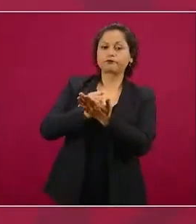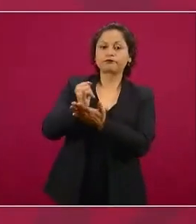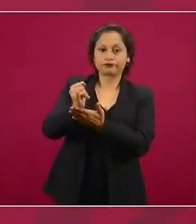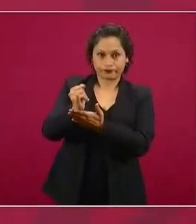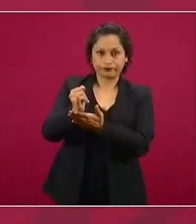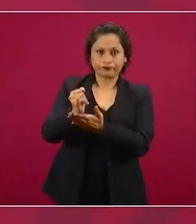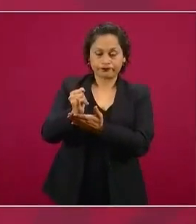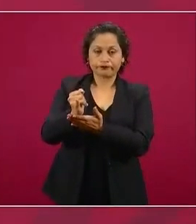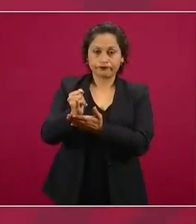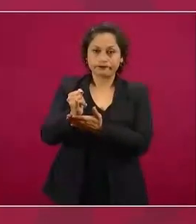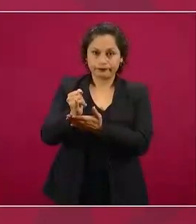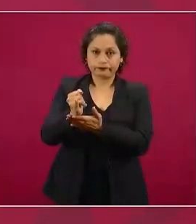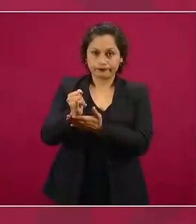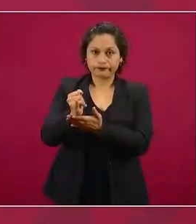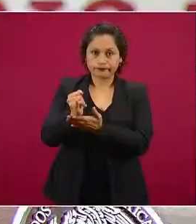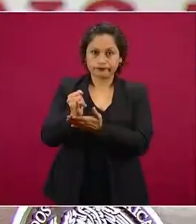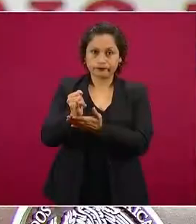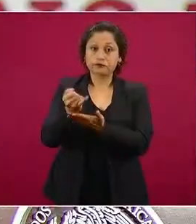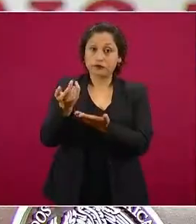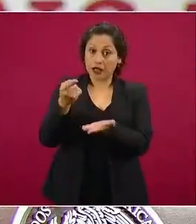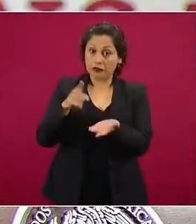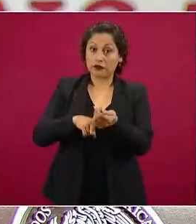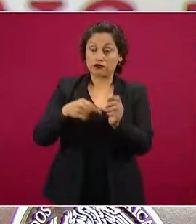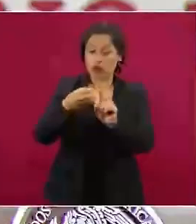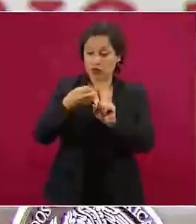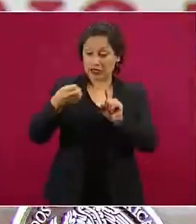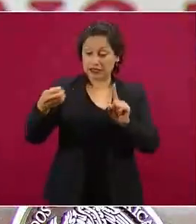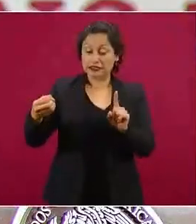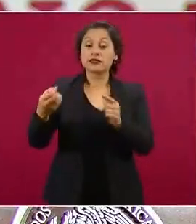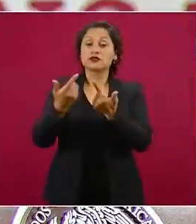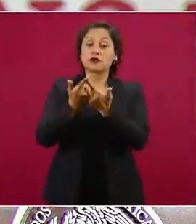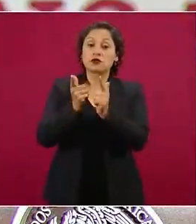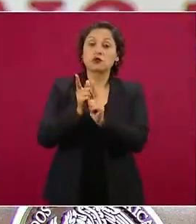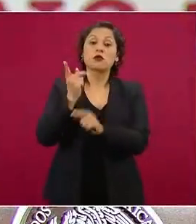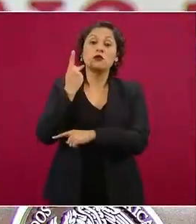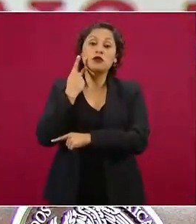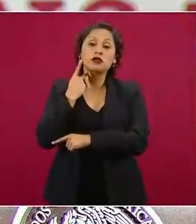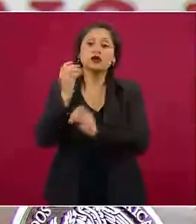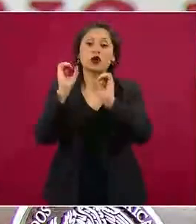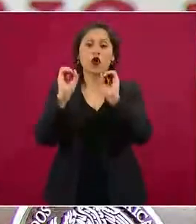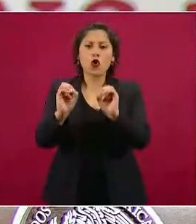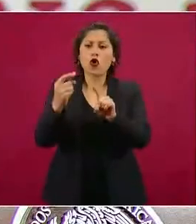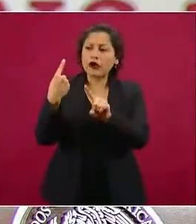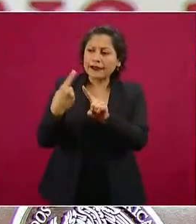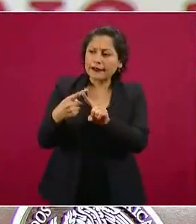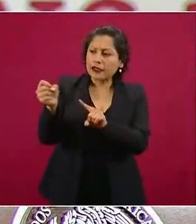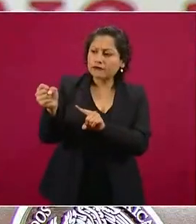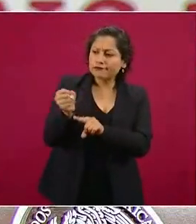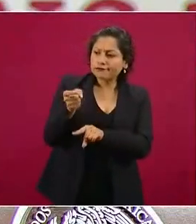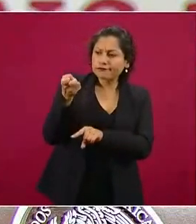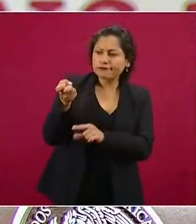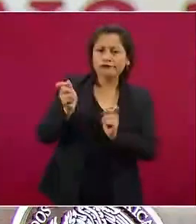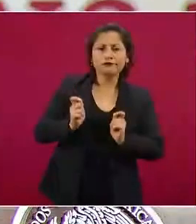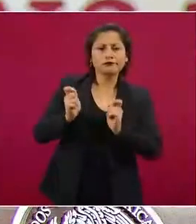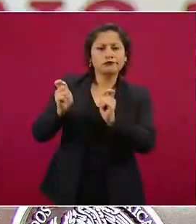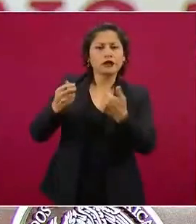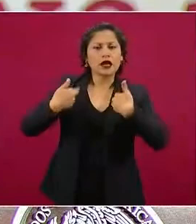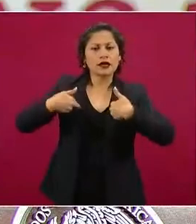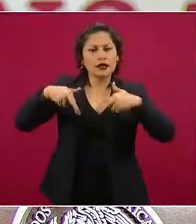sobre la organización y sobre los que van a representar a militantes,